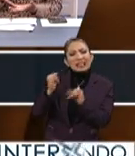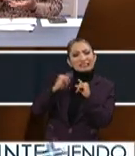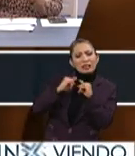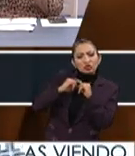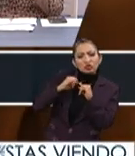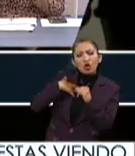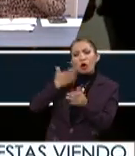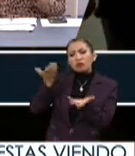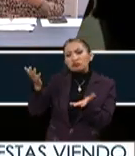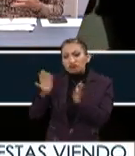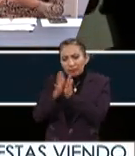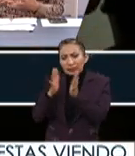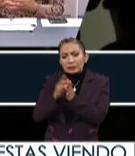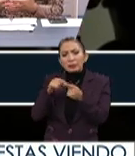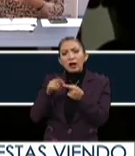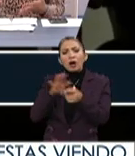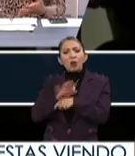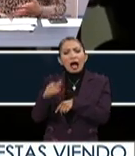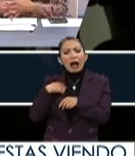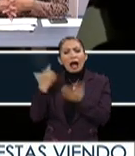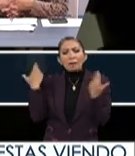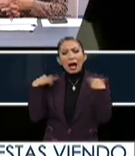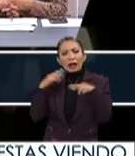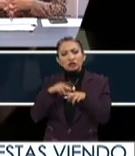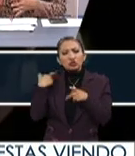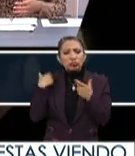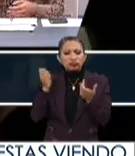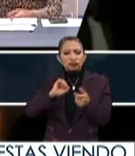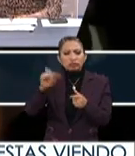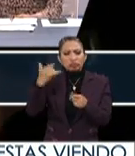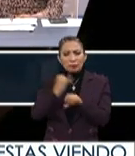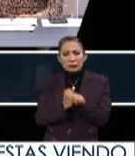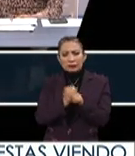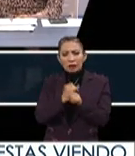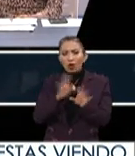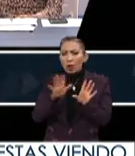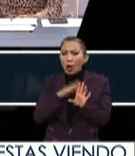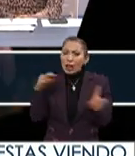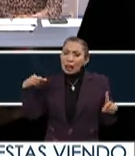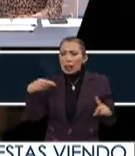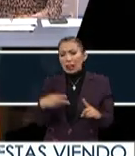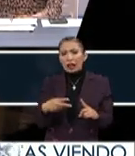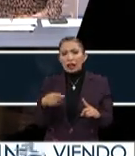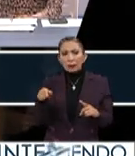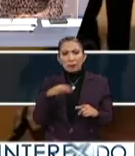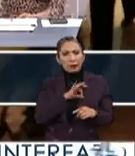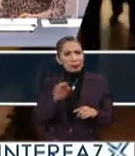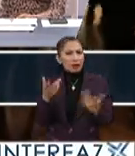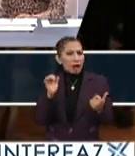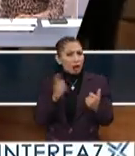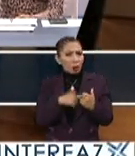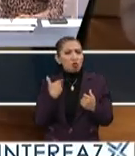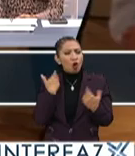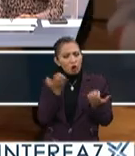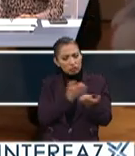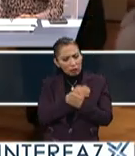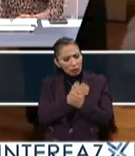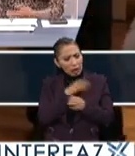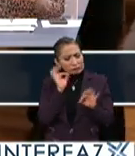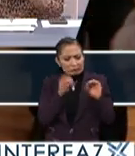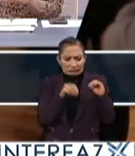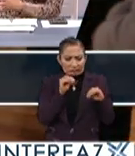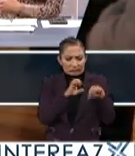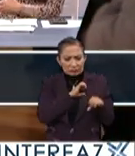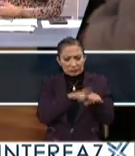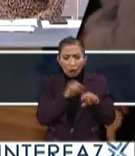van a participar? ¿Qué tipo de académicos o incluso qué enfoque? Porque se puede hacer algo muy académico especializado,